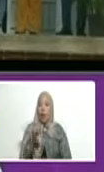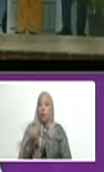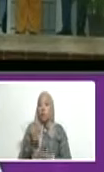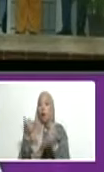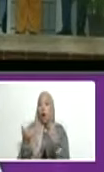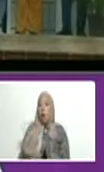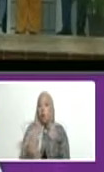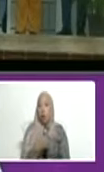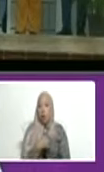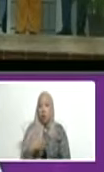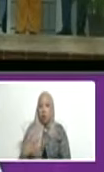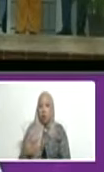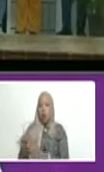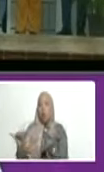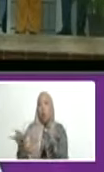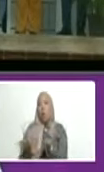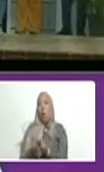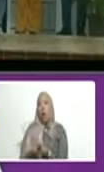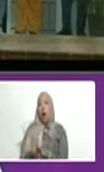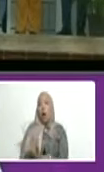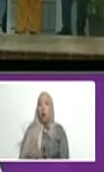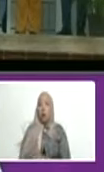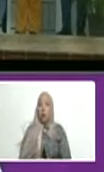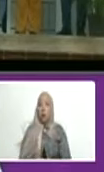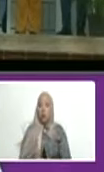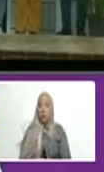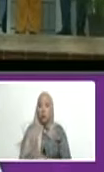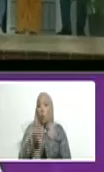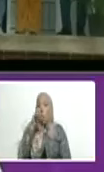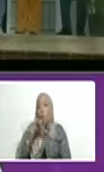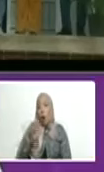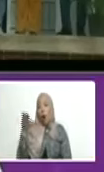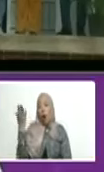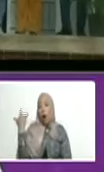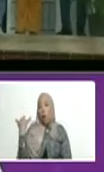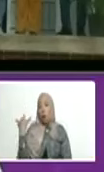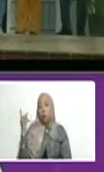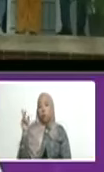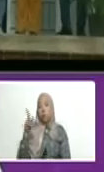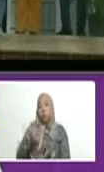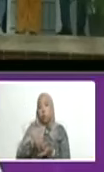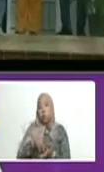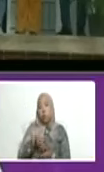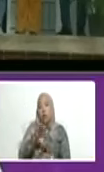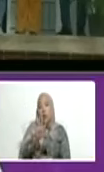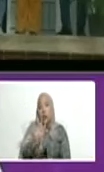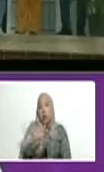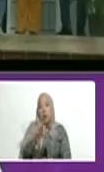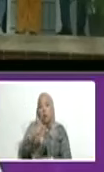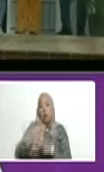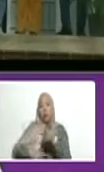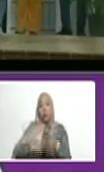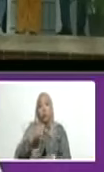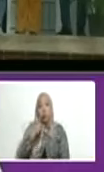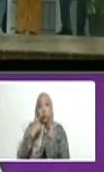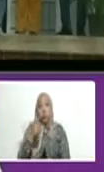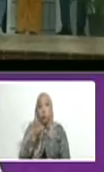Ahora ellos querían hacer lo mismo. El año pasado les desarticulamos 5 conspiraciones.